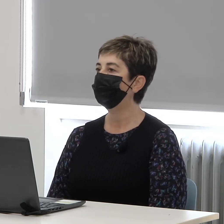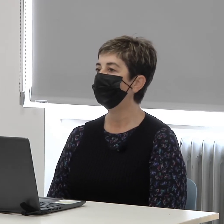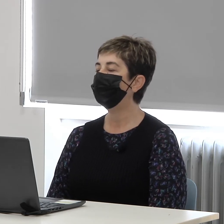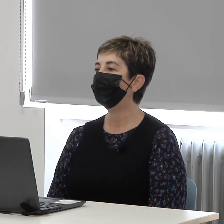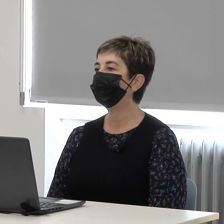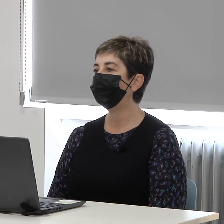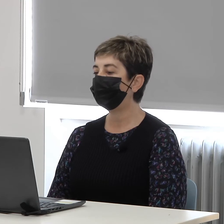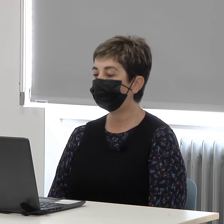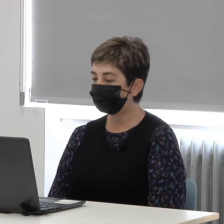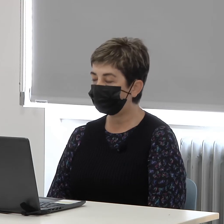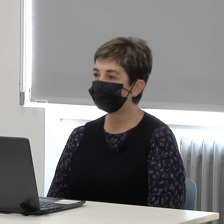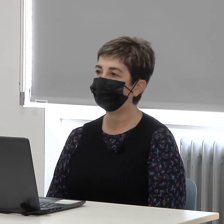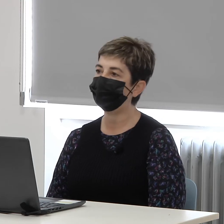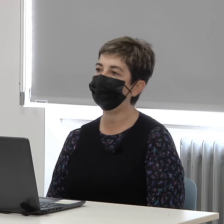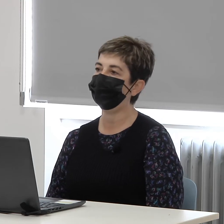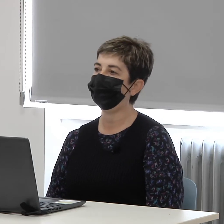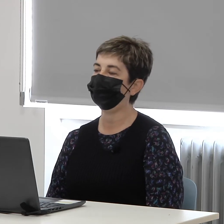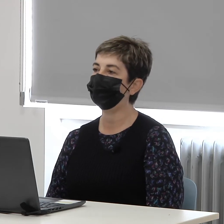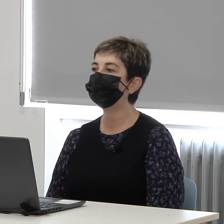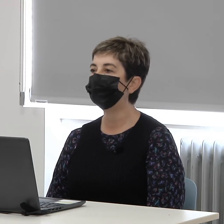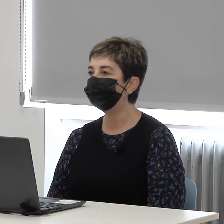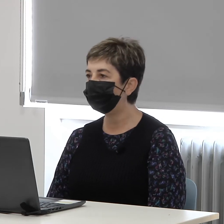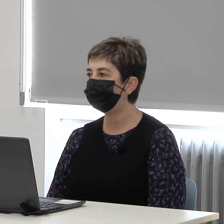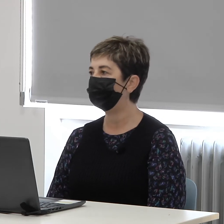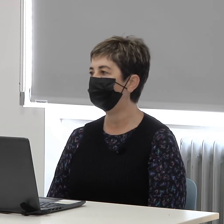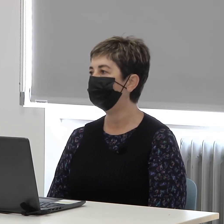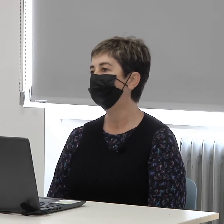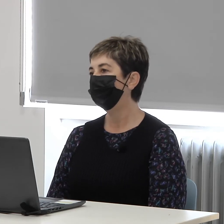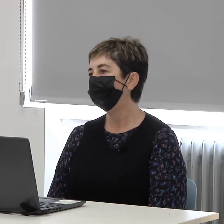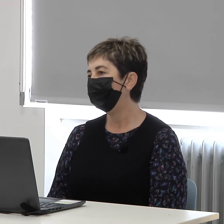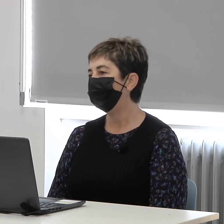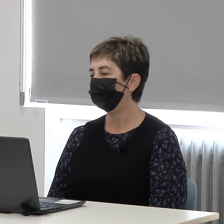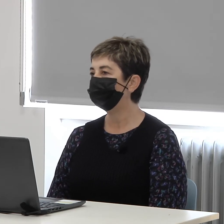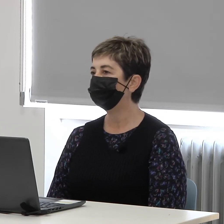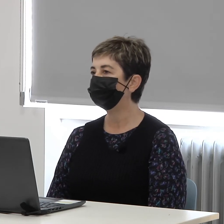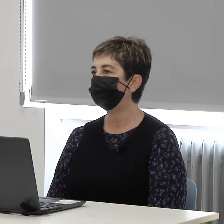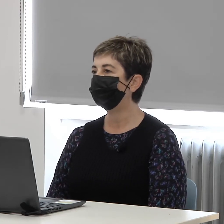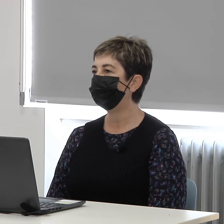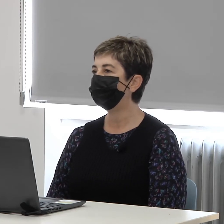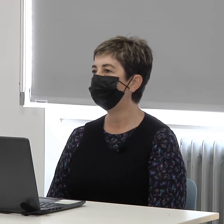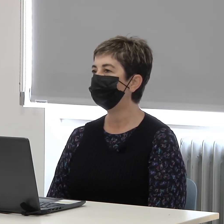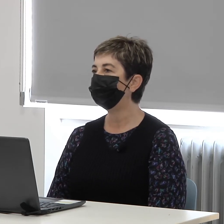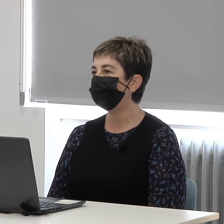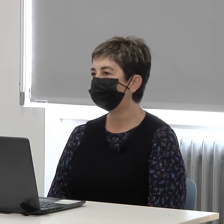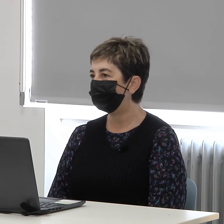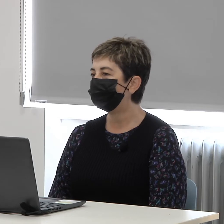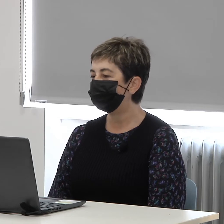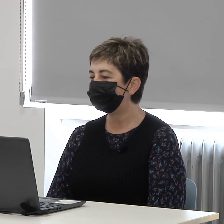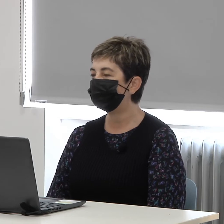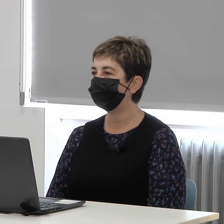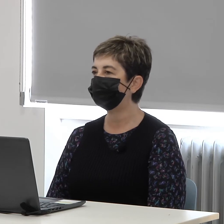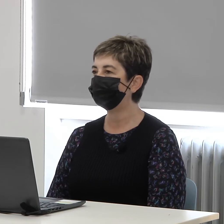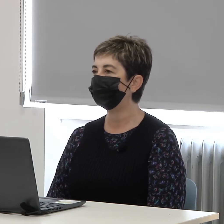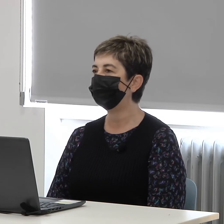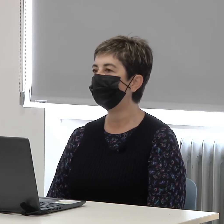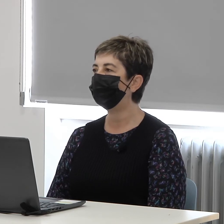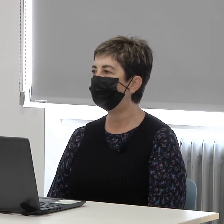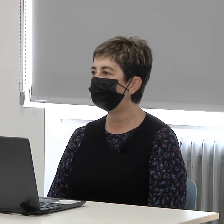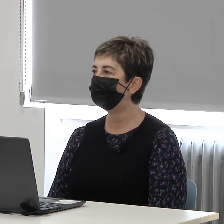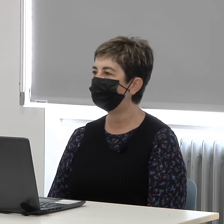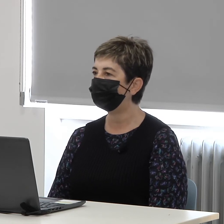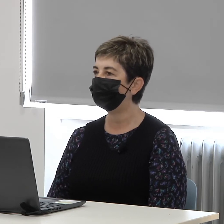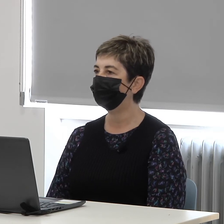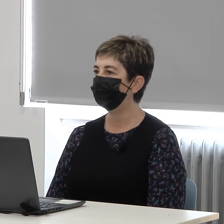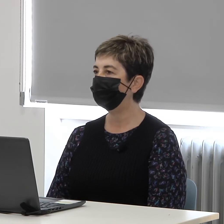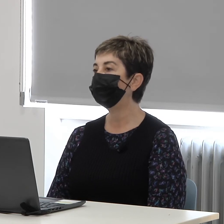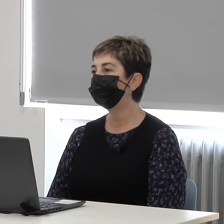información y a la comunicación que hasta ahora ha estado muy limitada. Y pues el agradecimiento y esperar que este ejemplo